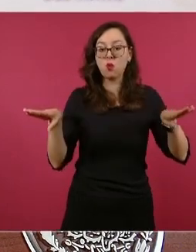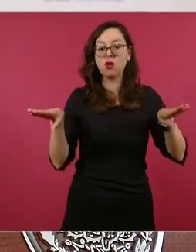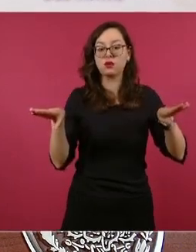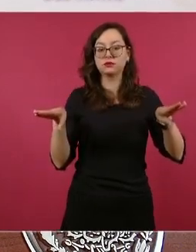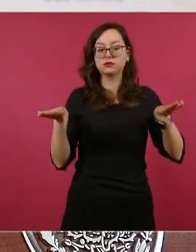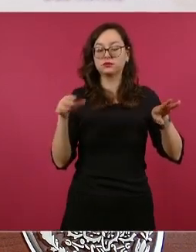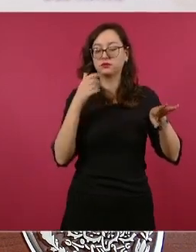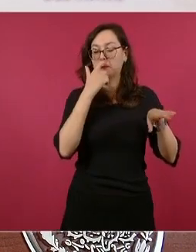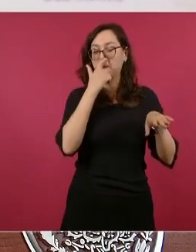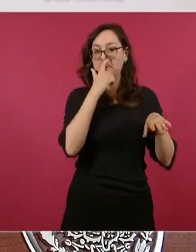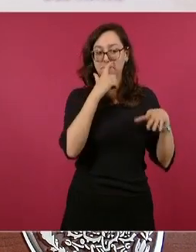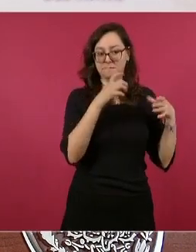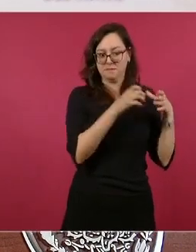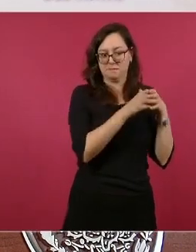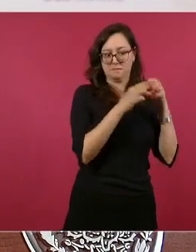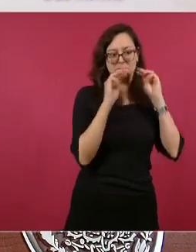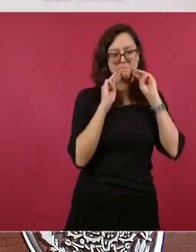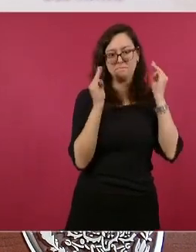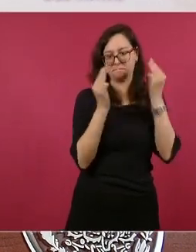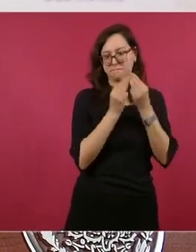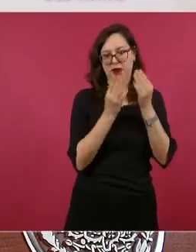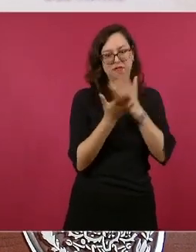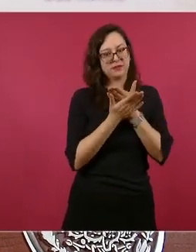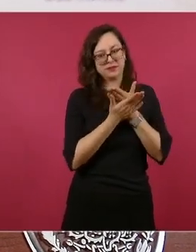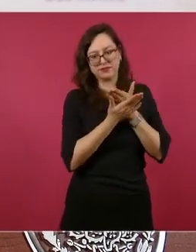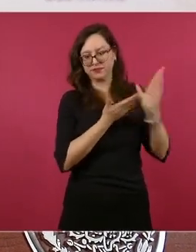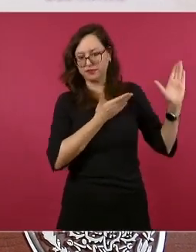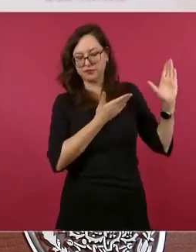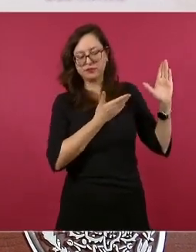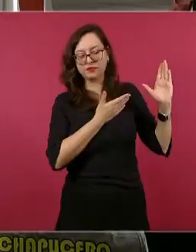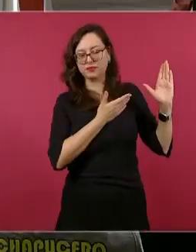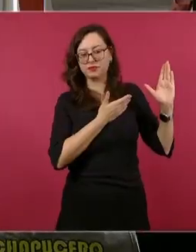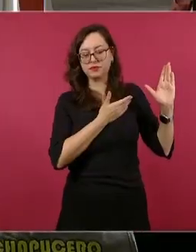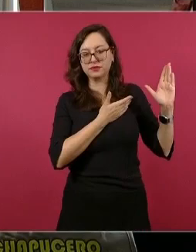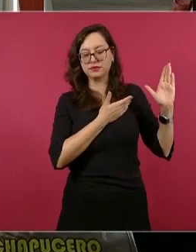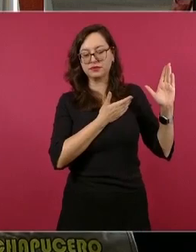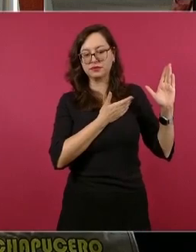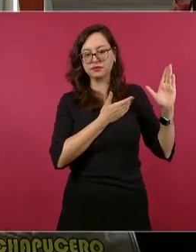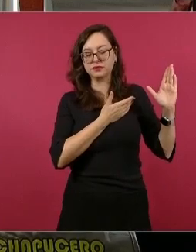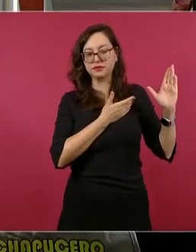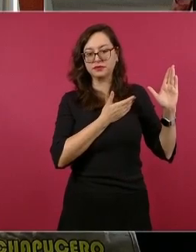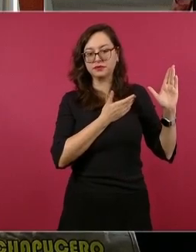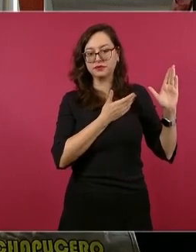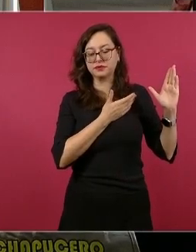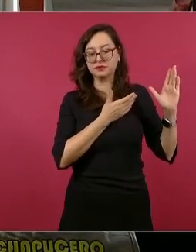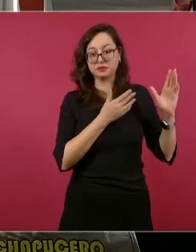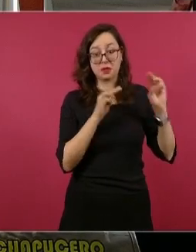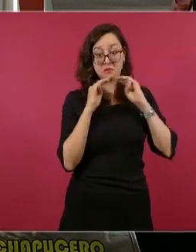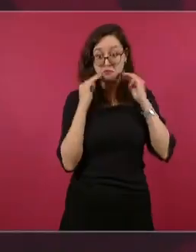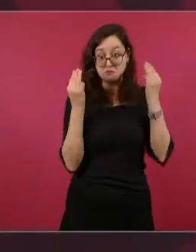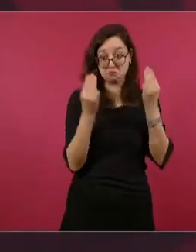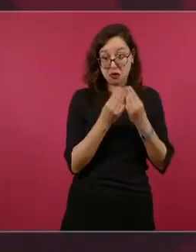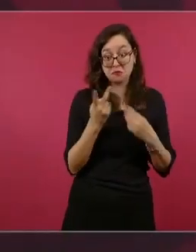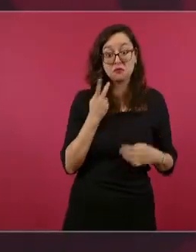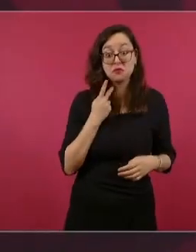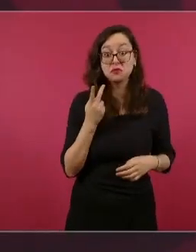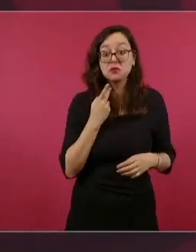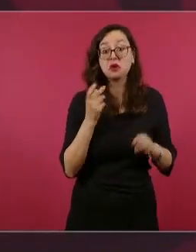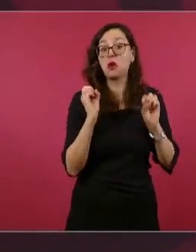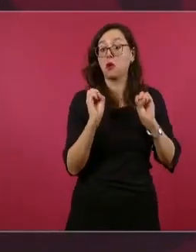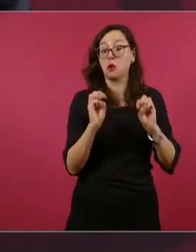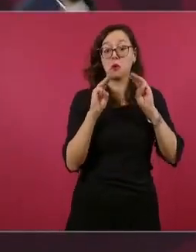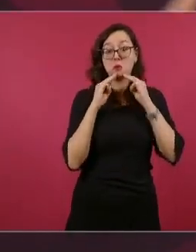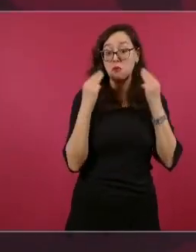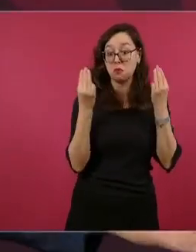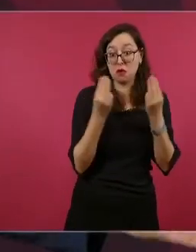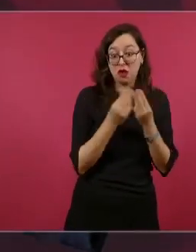a una mafia de poder económico o político o de la delincuencia organizada,